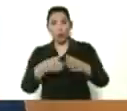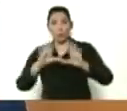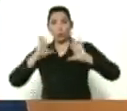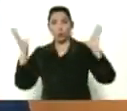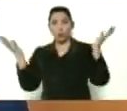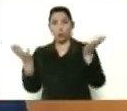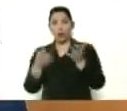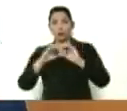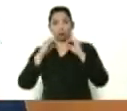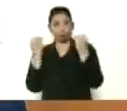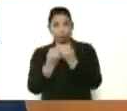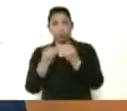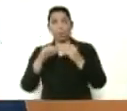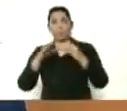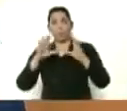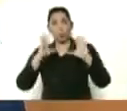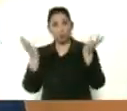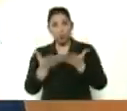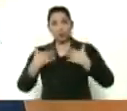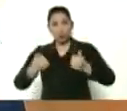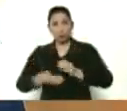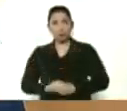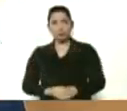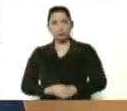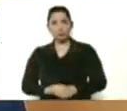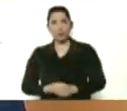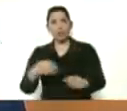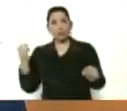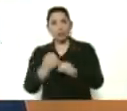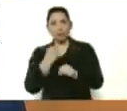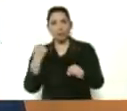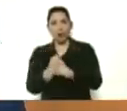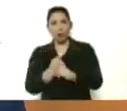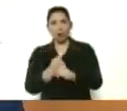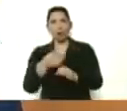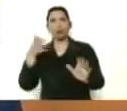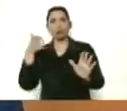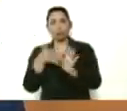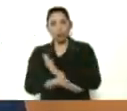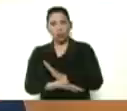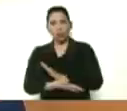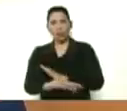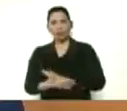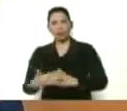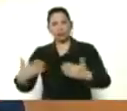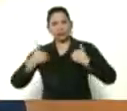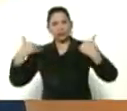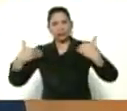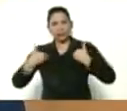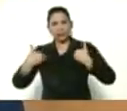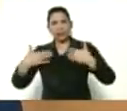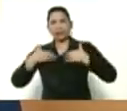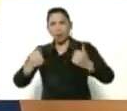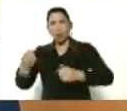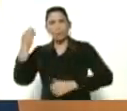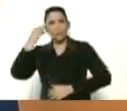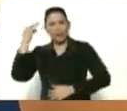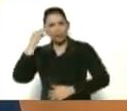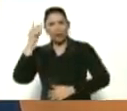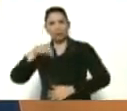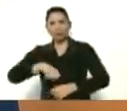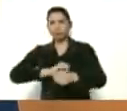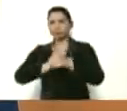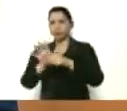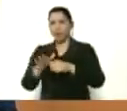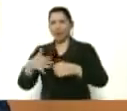Salud. Publicó un trabajo sobre afectación en salud mental, afectación emocional con el